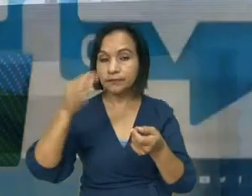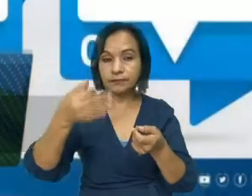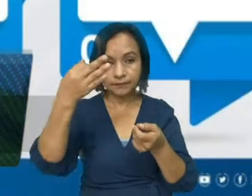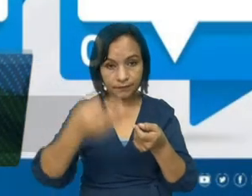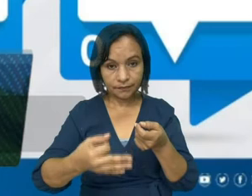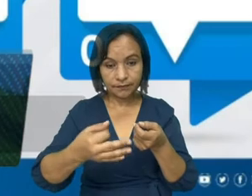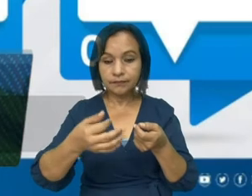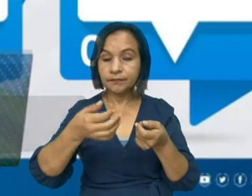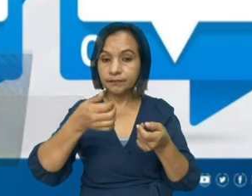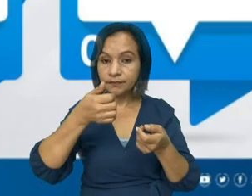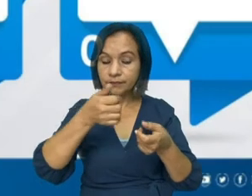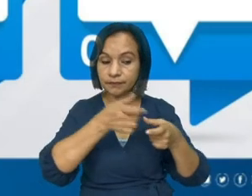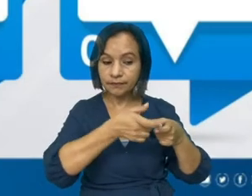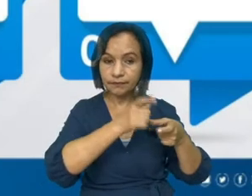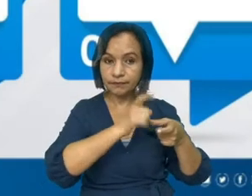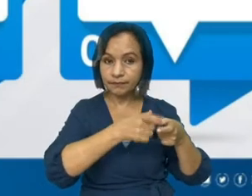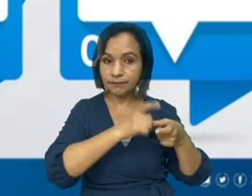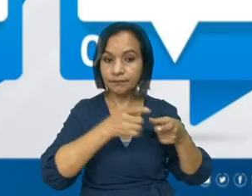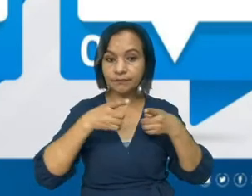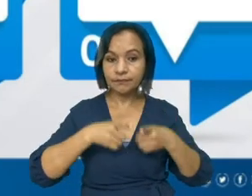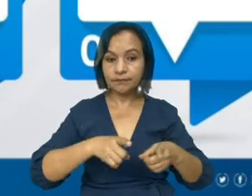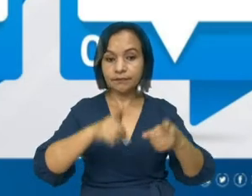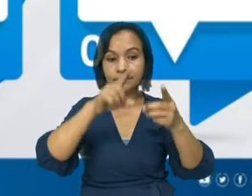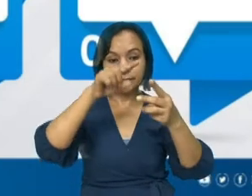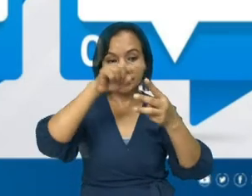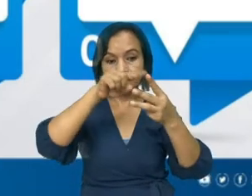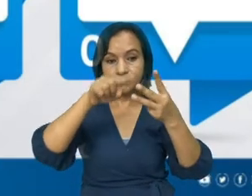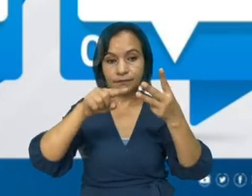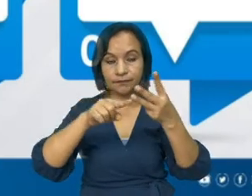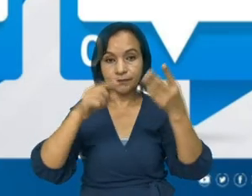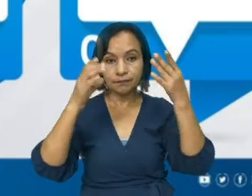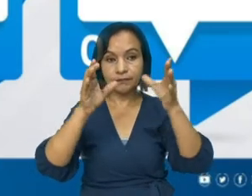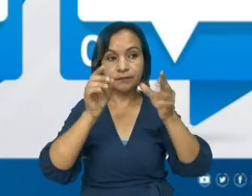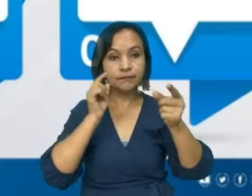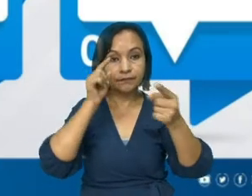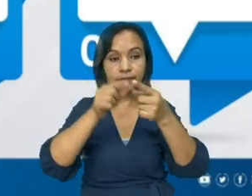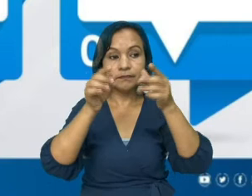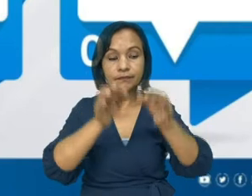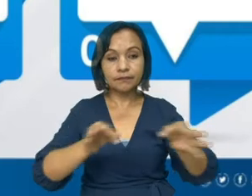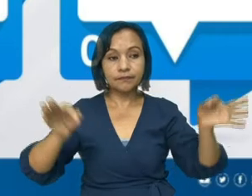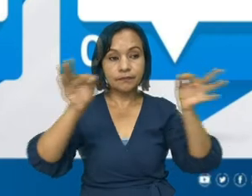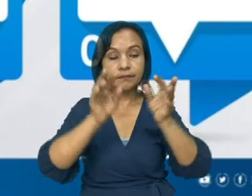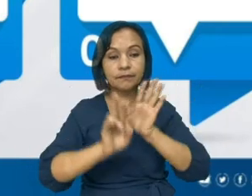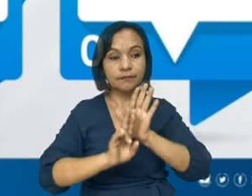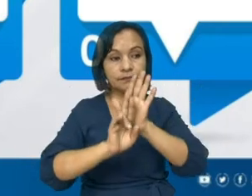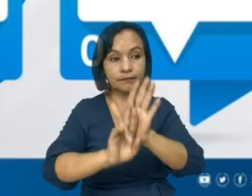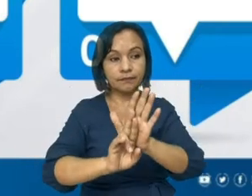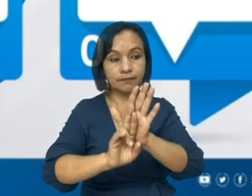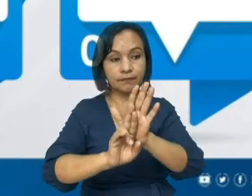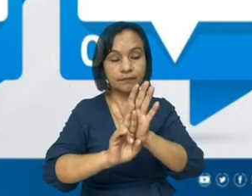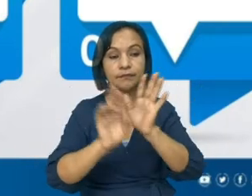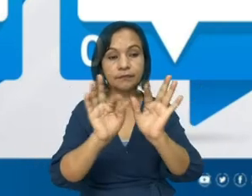saneamiento digno y a la higiene. O sea, son los tres componentes que nosotros tenemos para dar respuesta a las prioridades